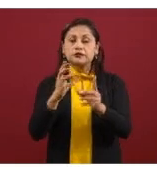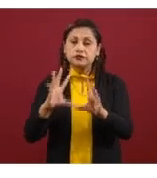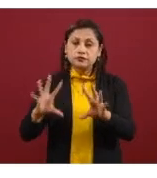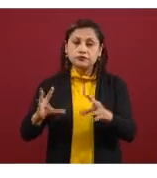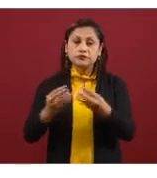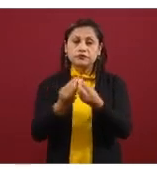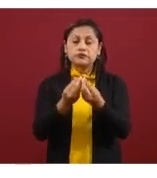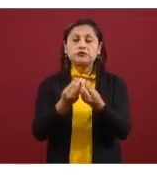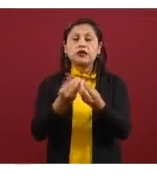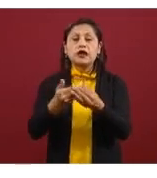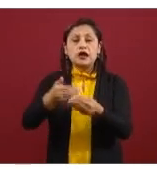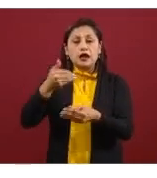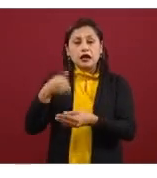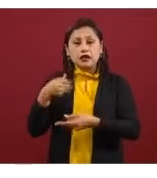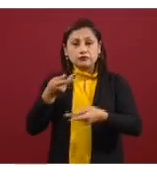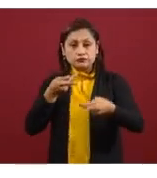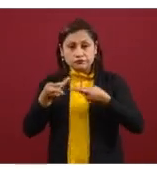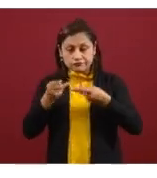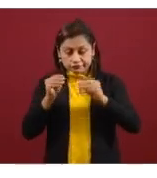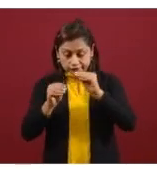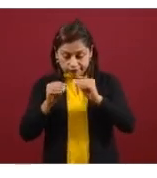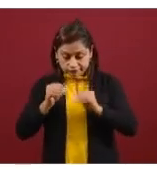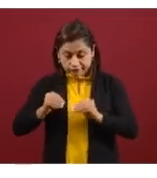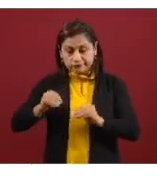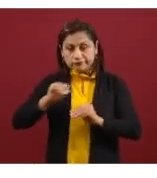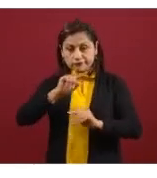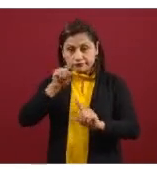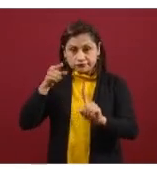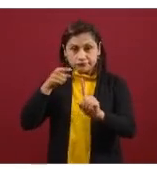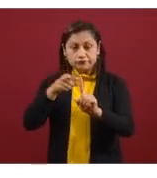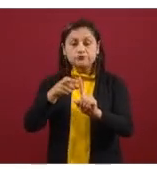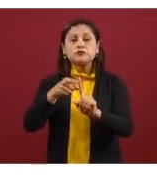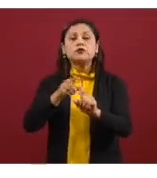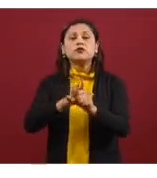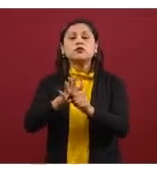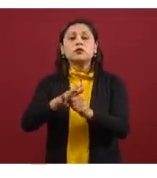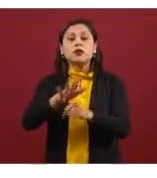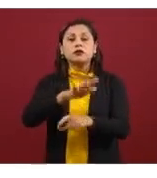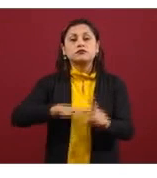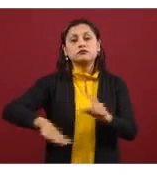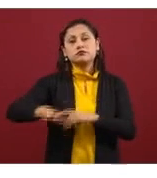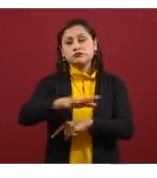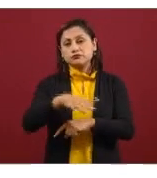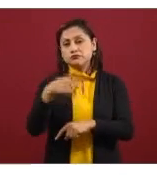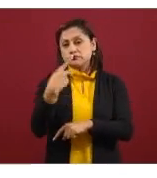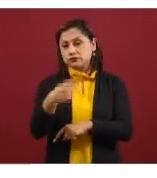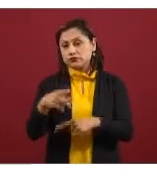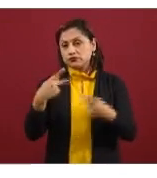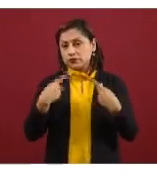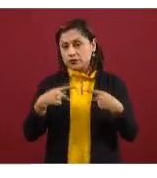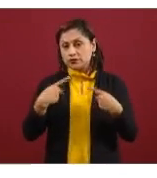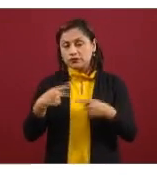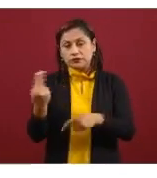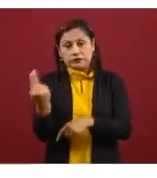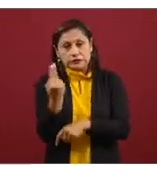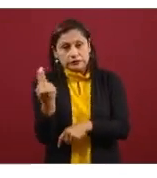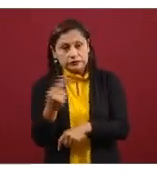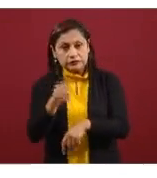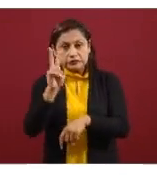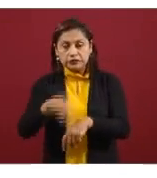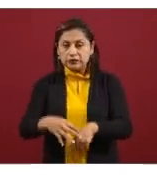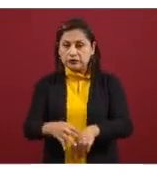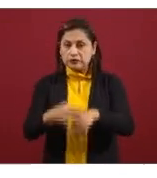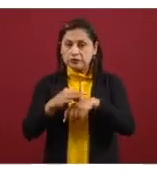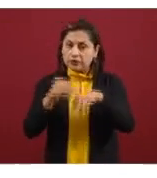de planeación que atiendan las demandas reales de los usuarios de servicios médicos a efecto de